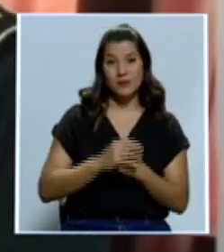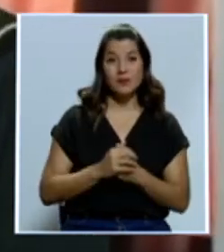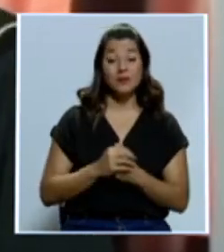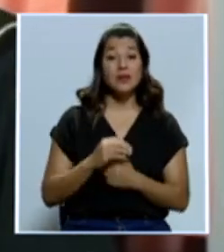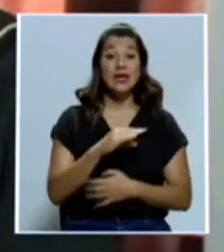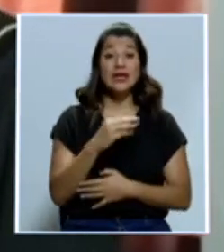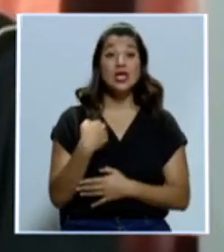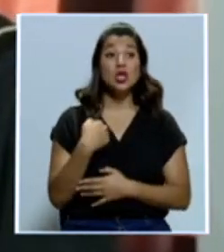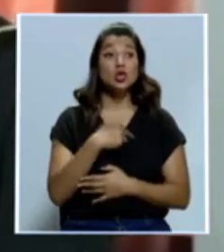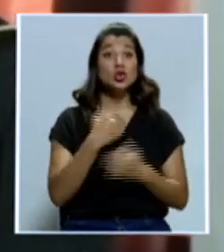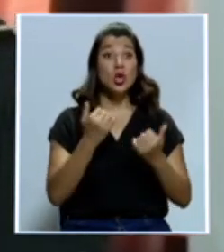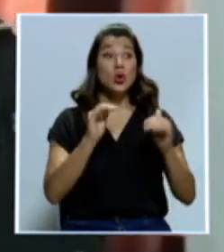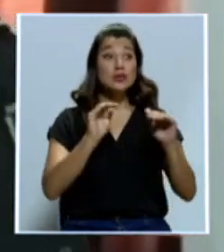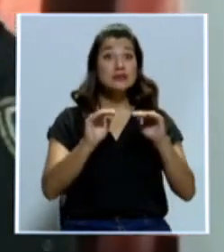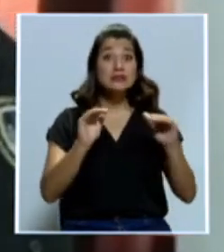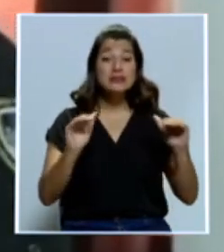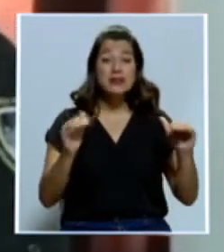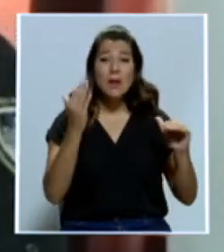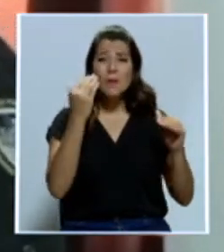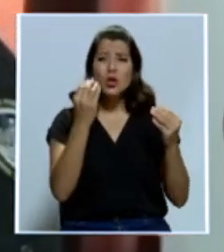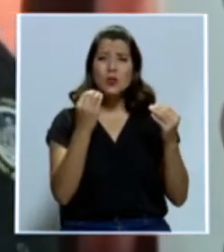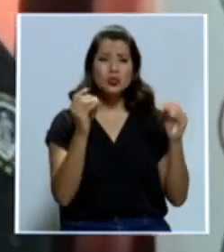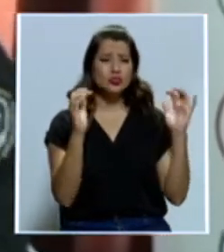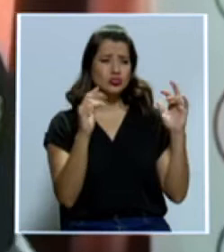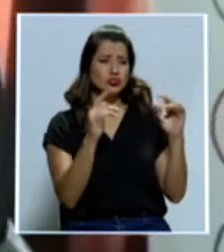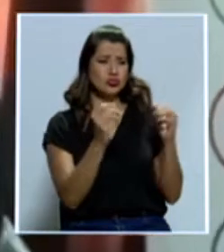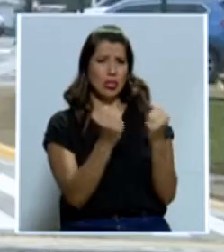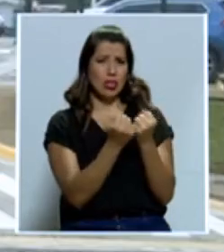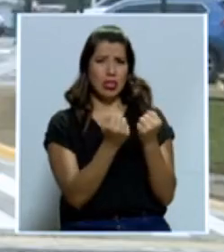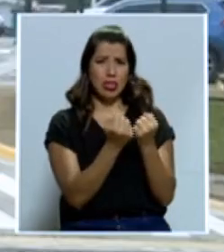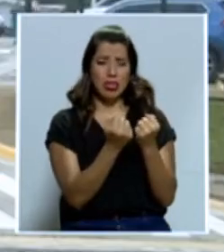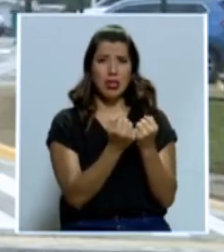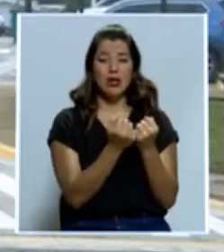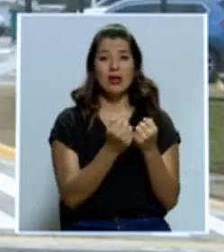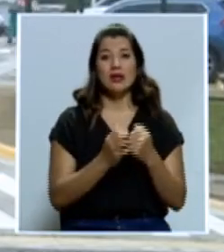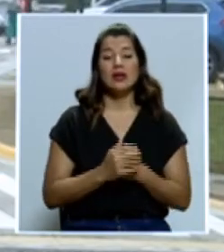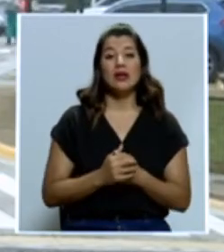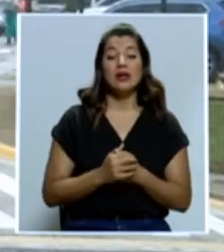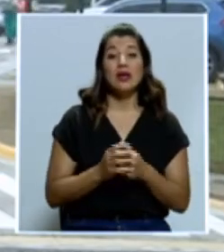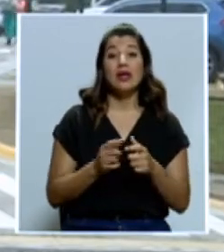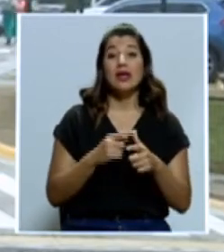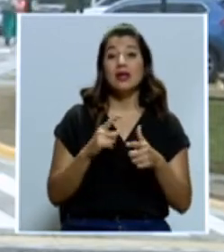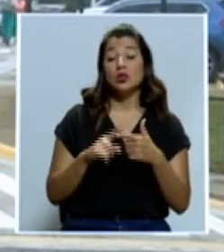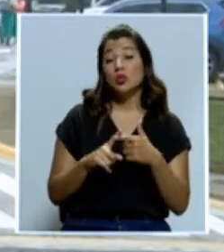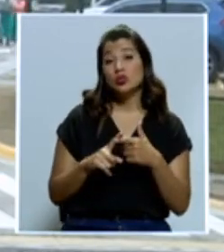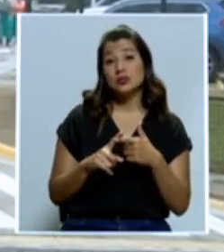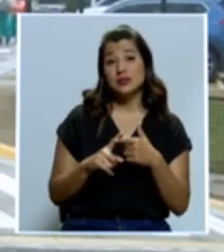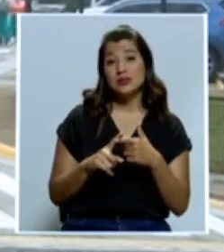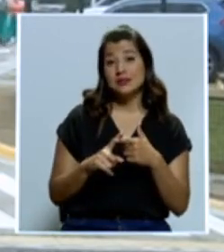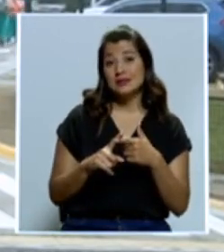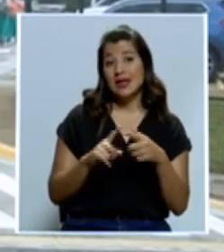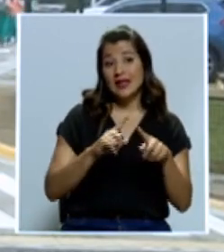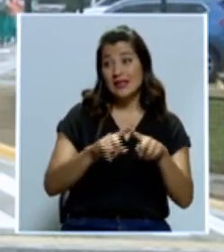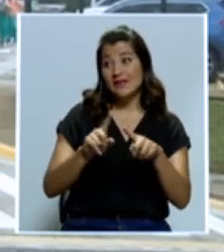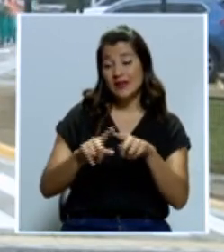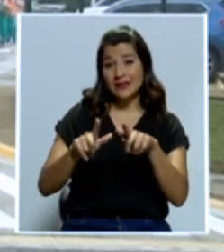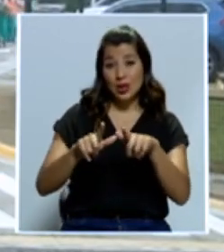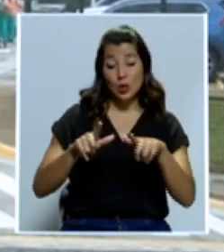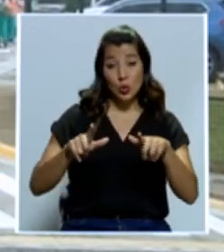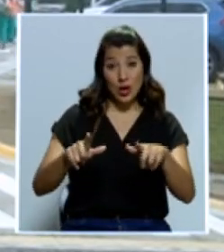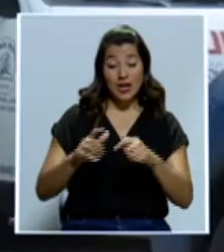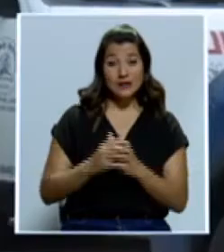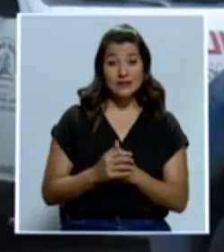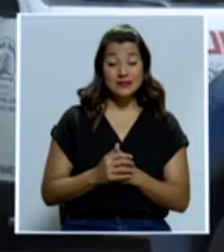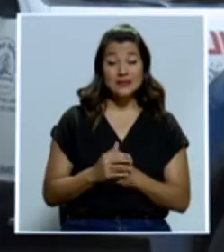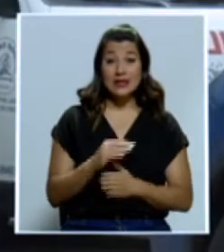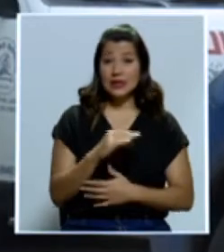ciudadanos, ya que sea aglomeración de personas o escándalos musicales. Esto más que todo va enfocado a las aglomeraciones de personas en diferentes lugares del cantón. Y seguiremos